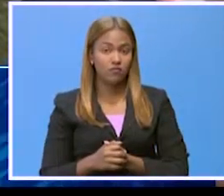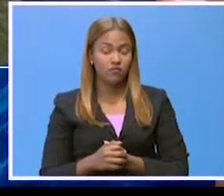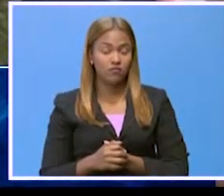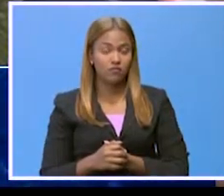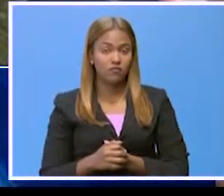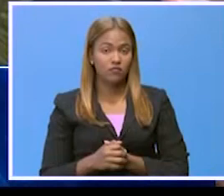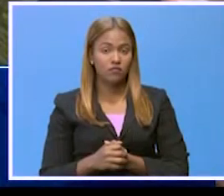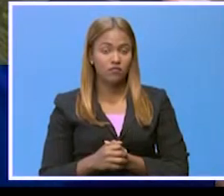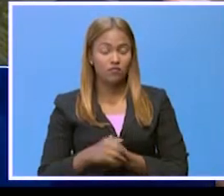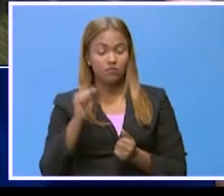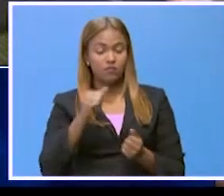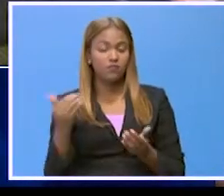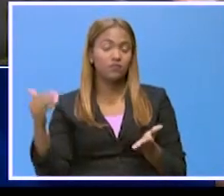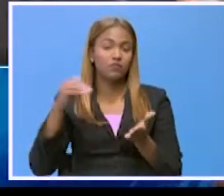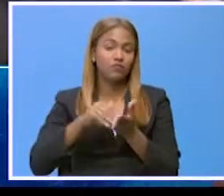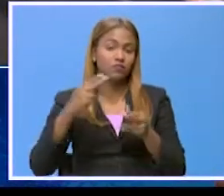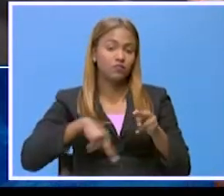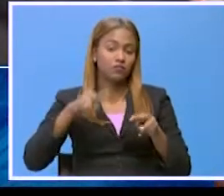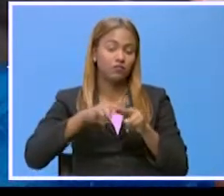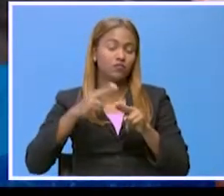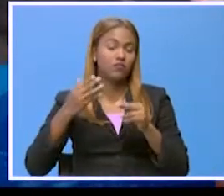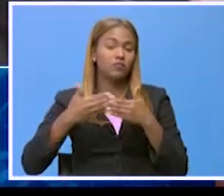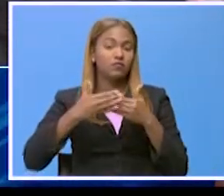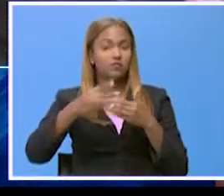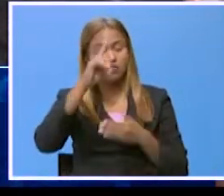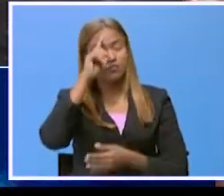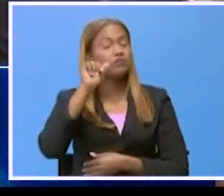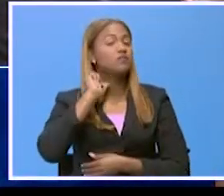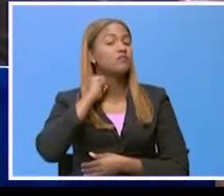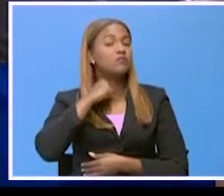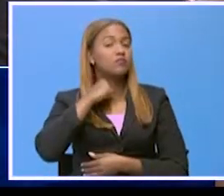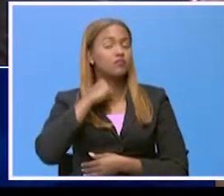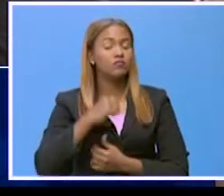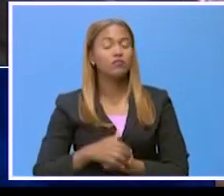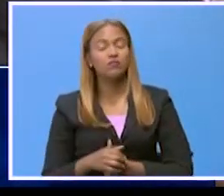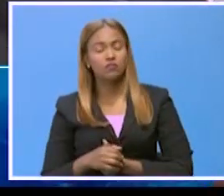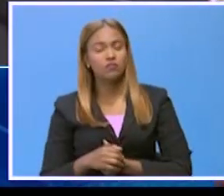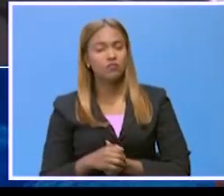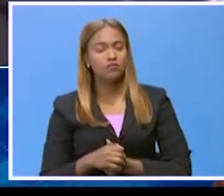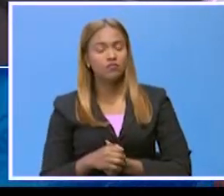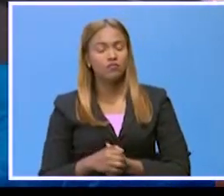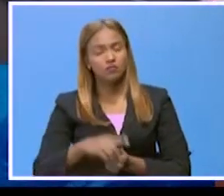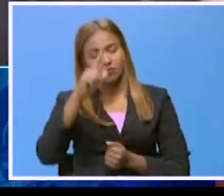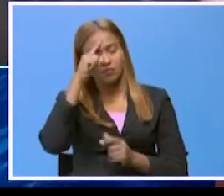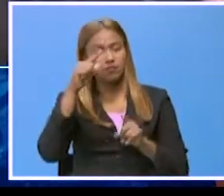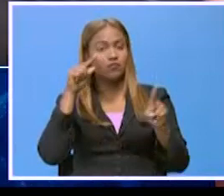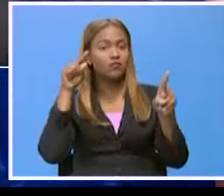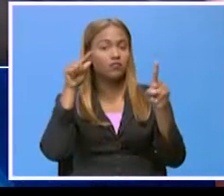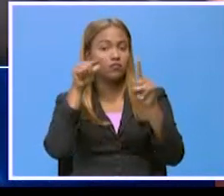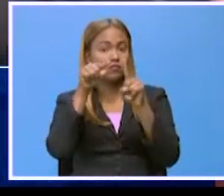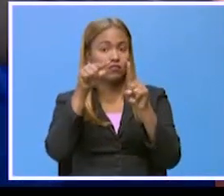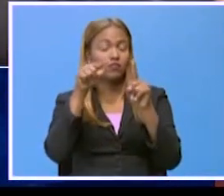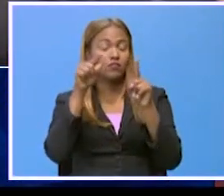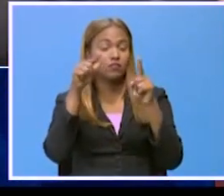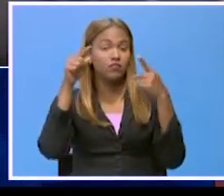la vuelta a la normalidad a partir viejos para la meta